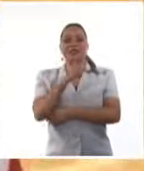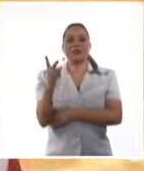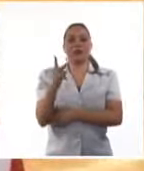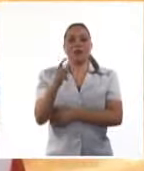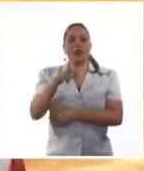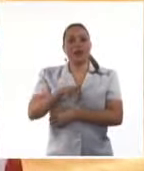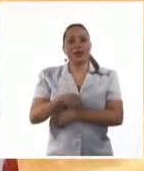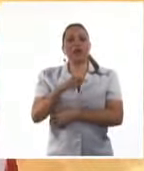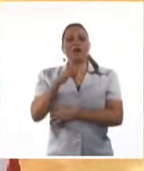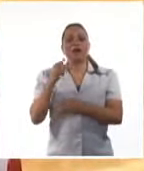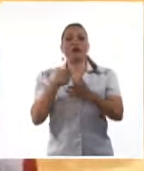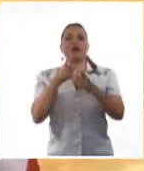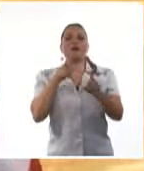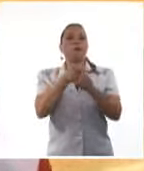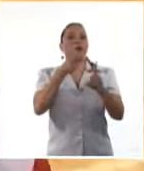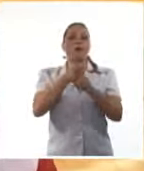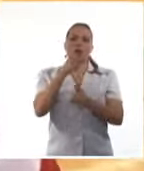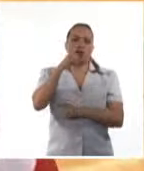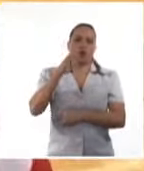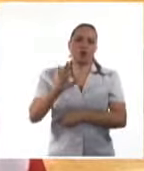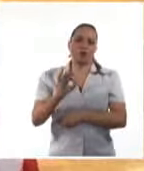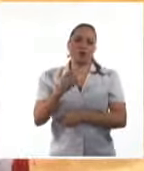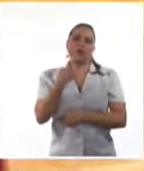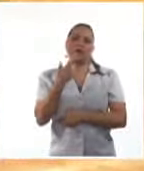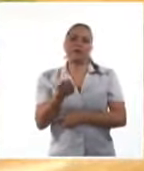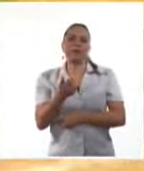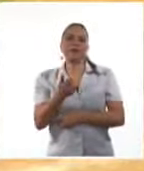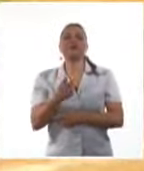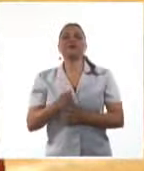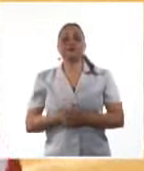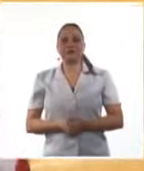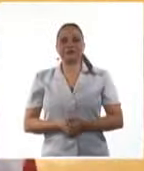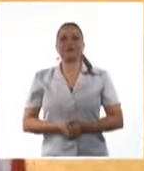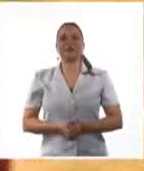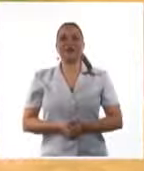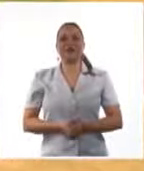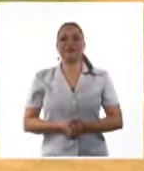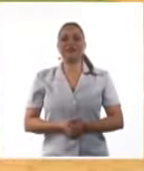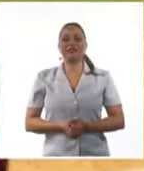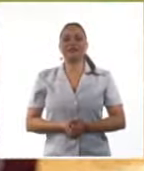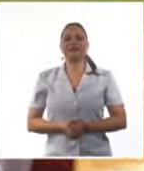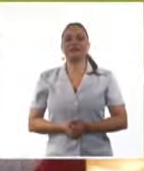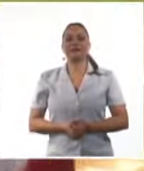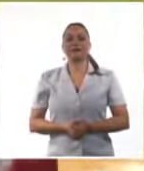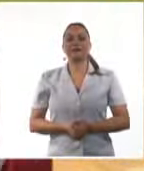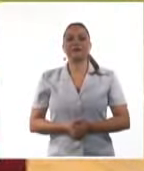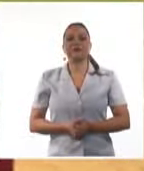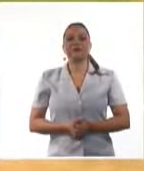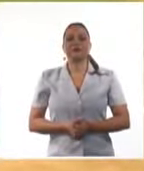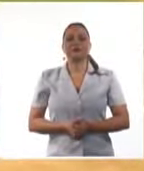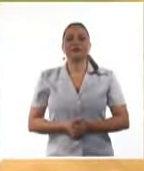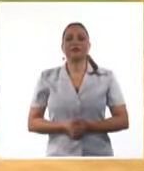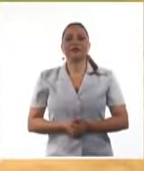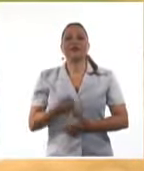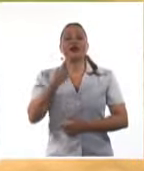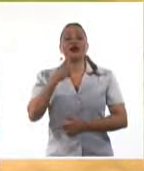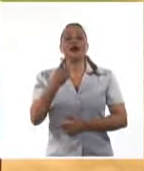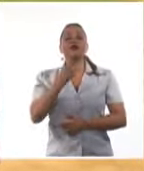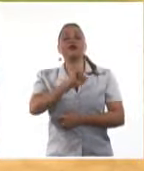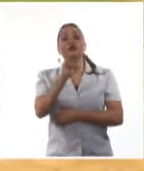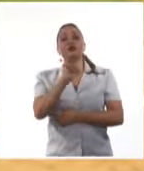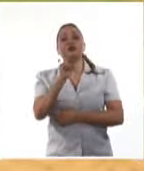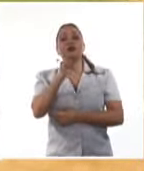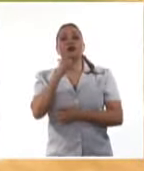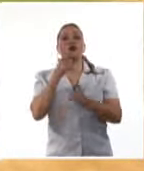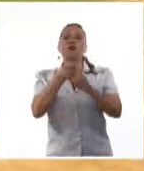tan ponchador, pero sí dominante, porque bueno, eres un pitcher que acostumbra también a ponchar mucho. No, el objetivo era ir bateador por bateador y lance por lance, ¿no?, y sacarle a